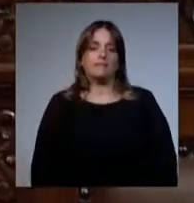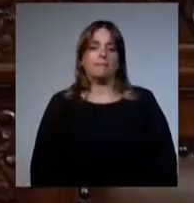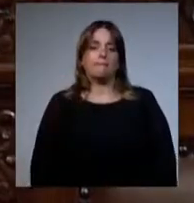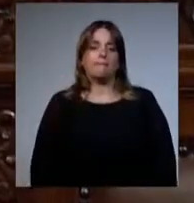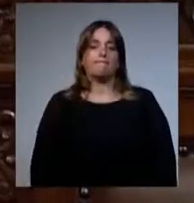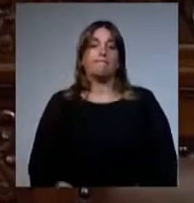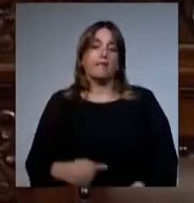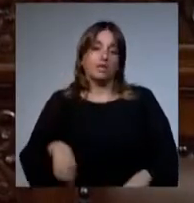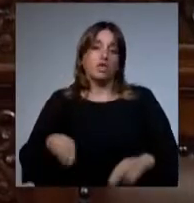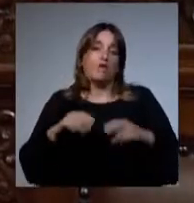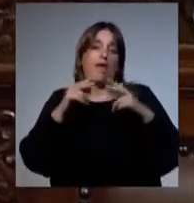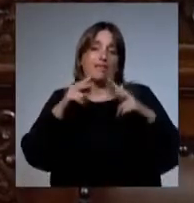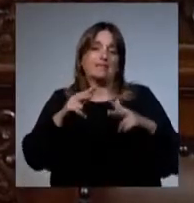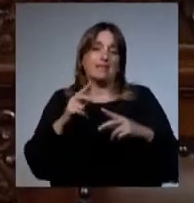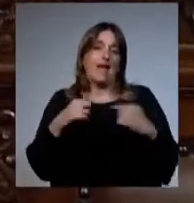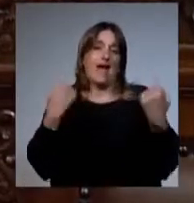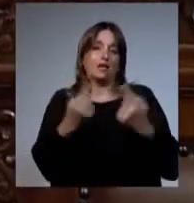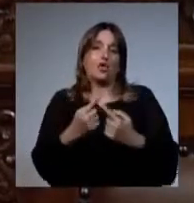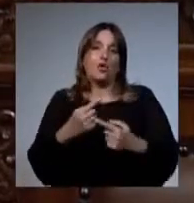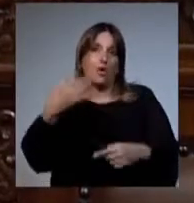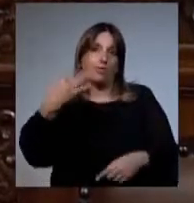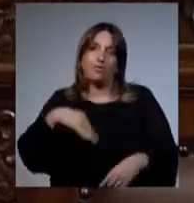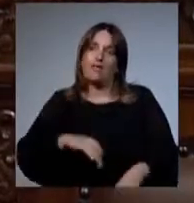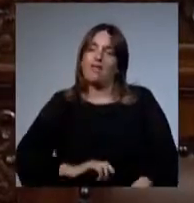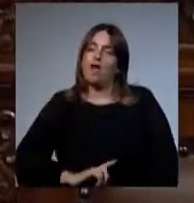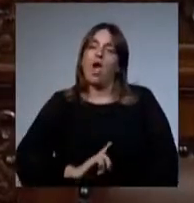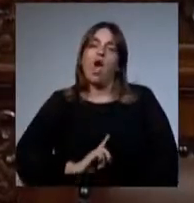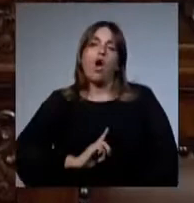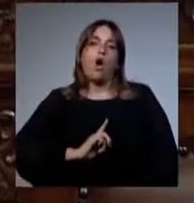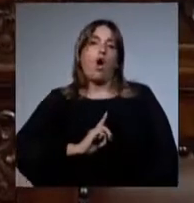Créanme, señores legisladores, que siento un profundo orgullo